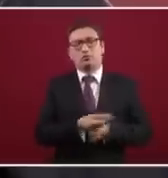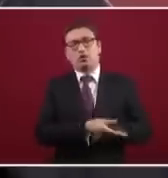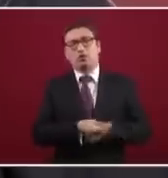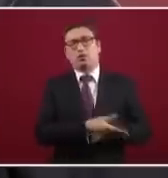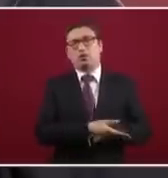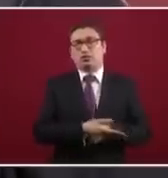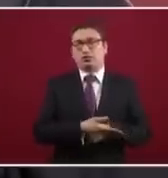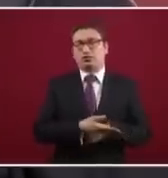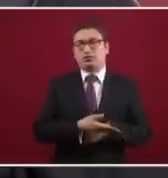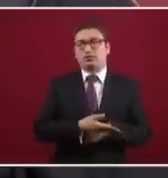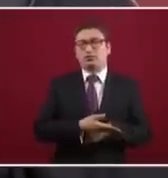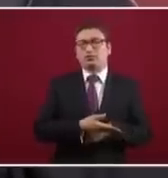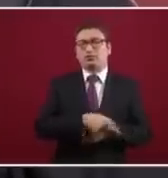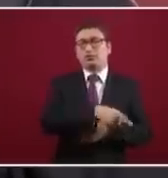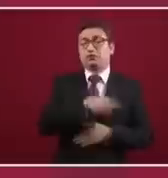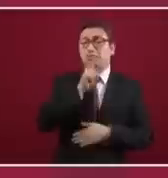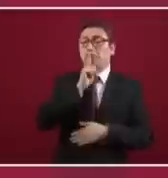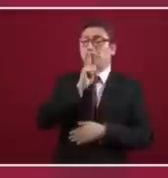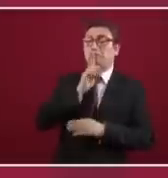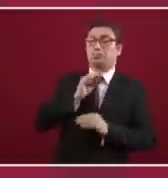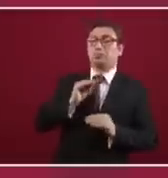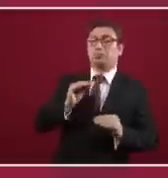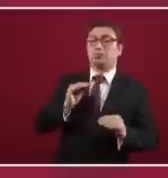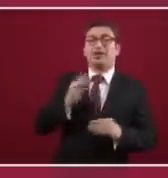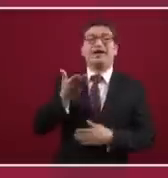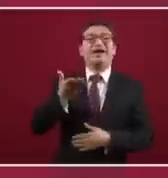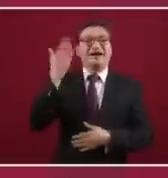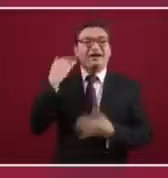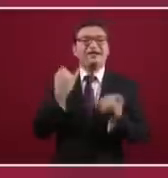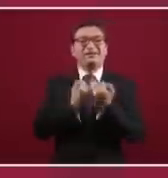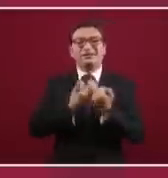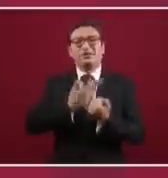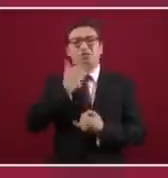Pues eso se aplicaba